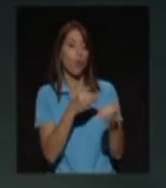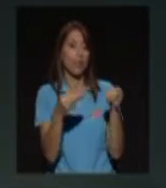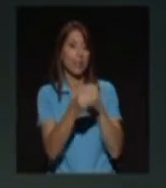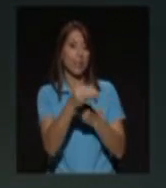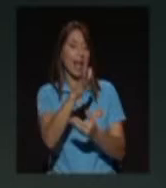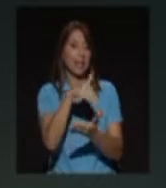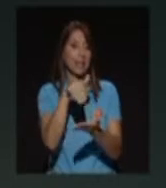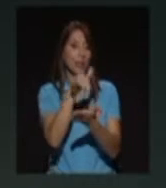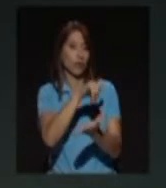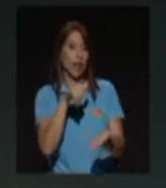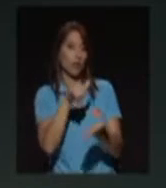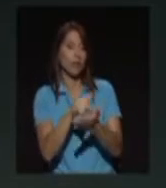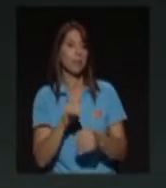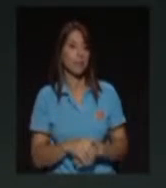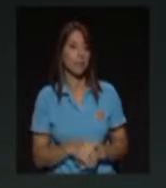de San José.